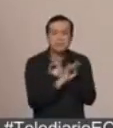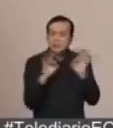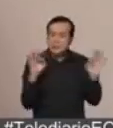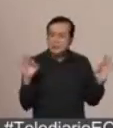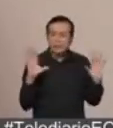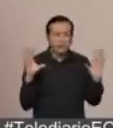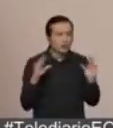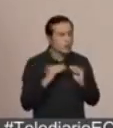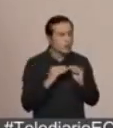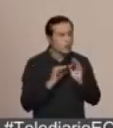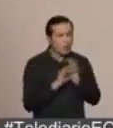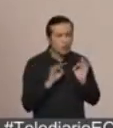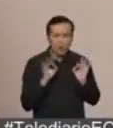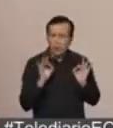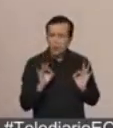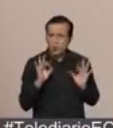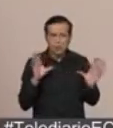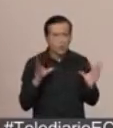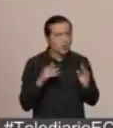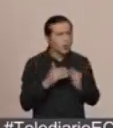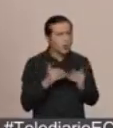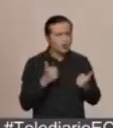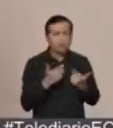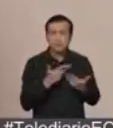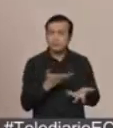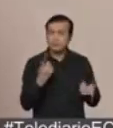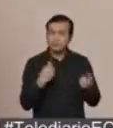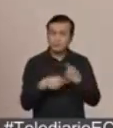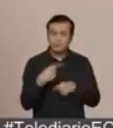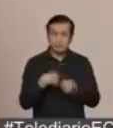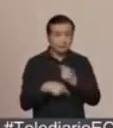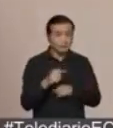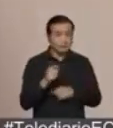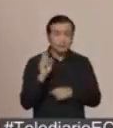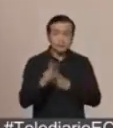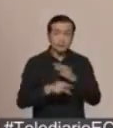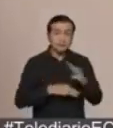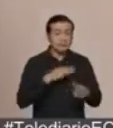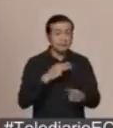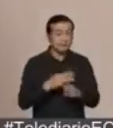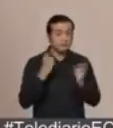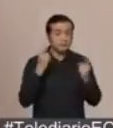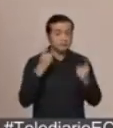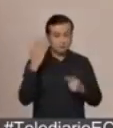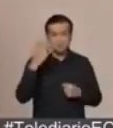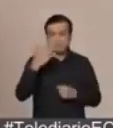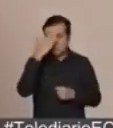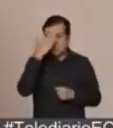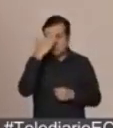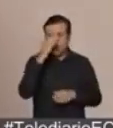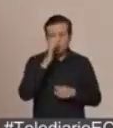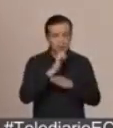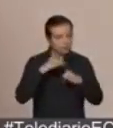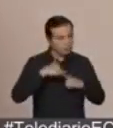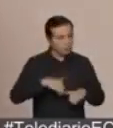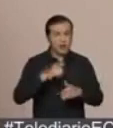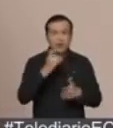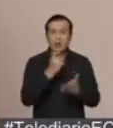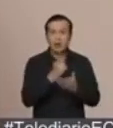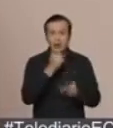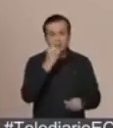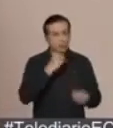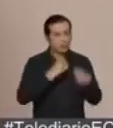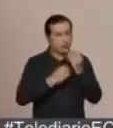de la bioseguridad en sus embarques para las exportaciones. El mundo, por lo tanto, puede estar seguro de que Ecuador va a seguir proveyendo de